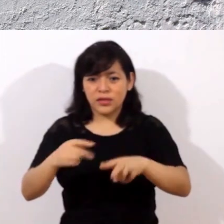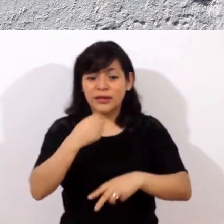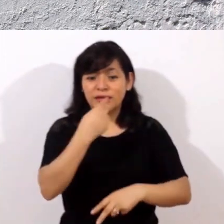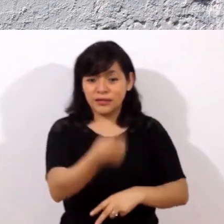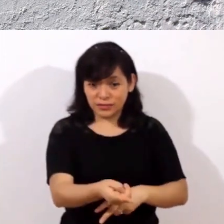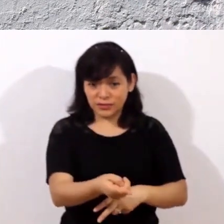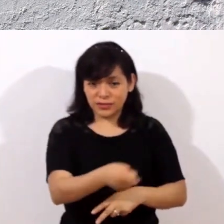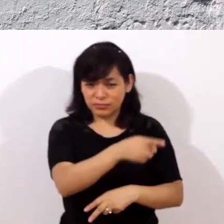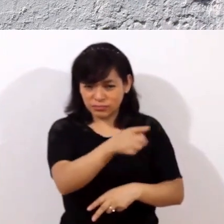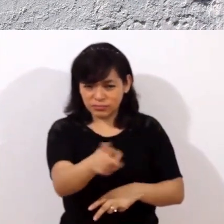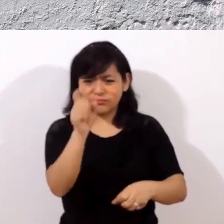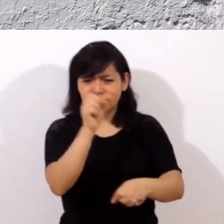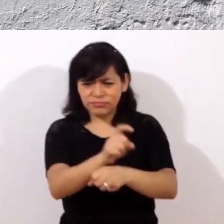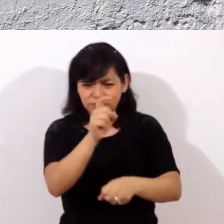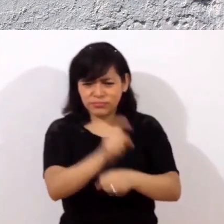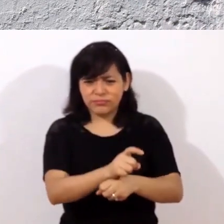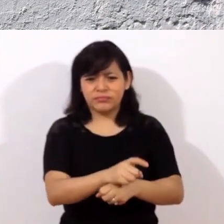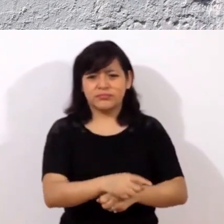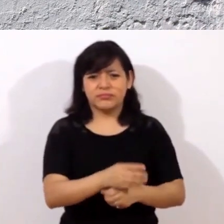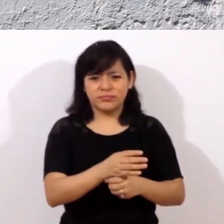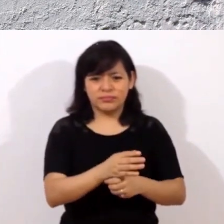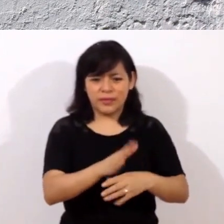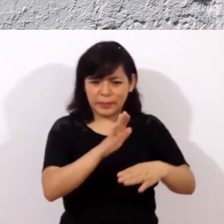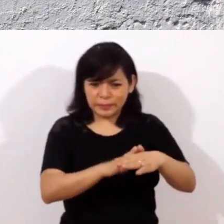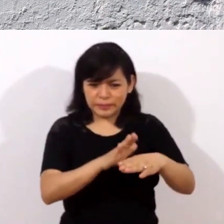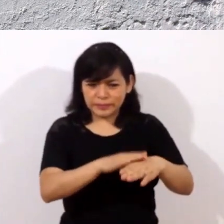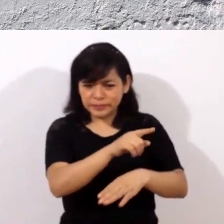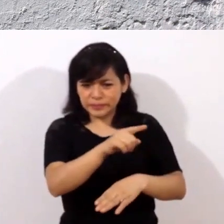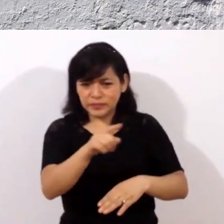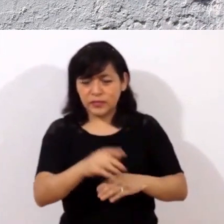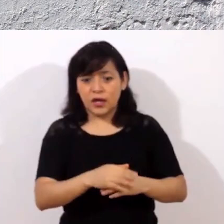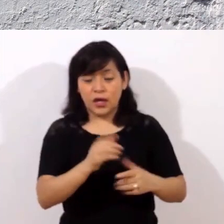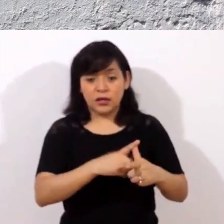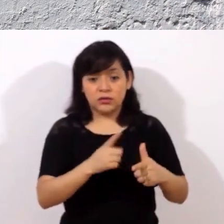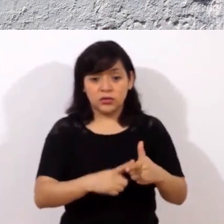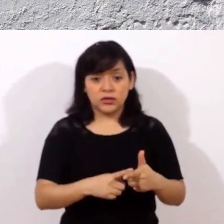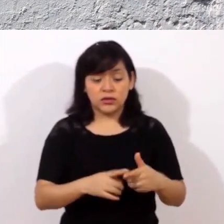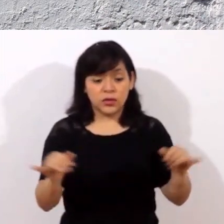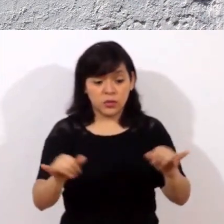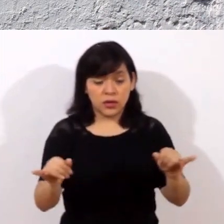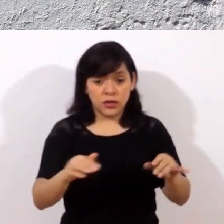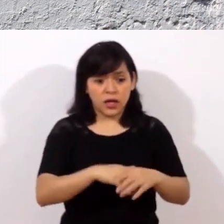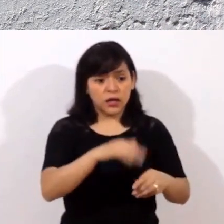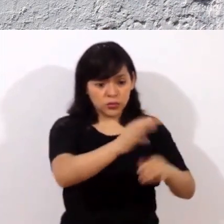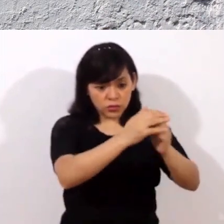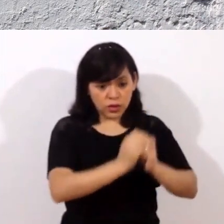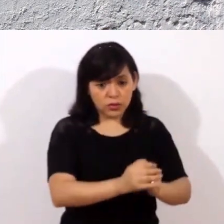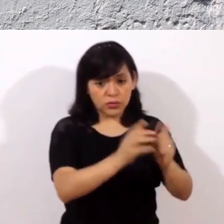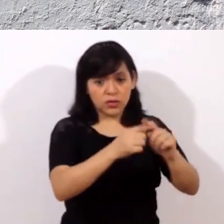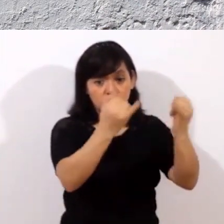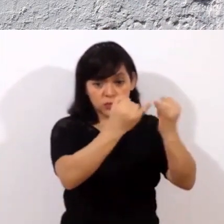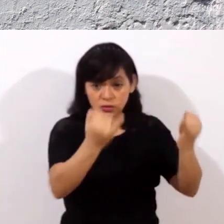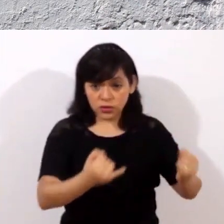pueblo. Así que no es de sorprenderse que en su adoración incluyeran prácticas sexuales viles,